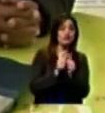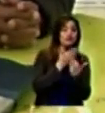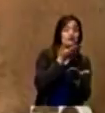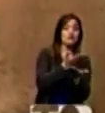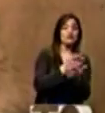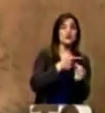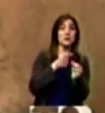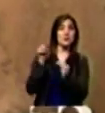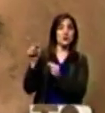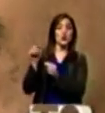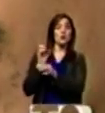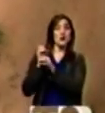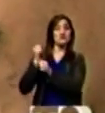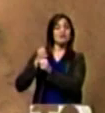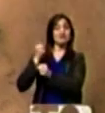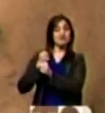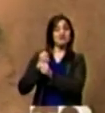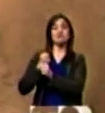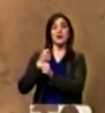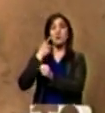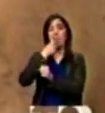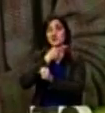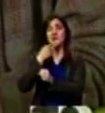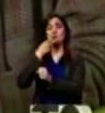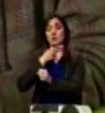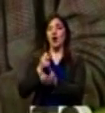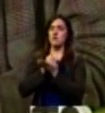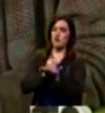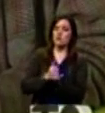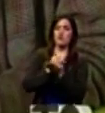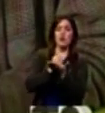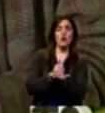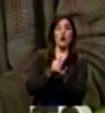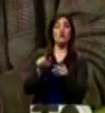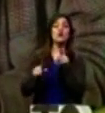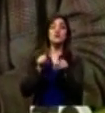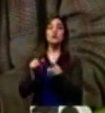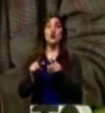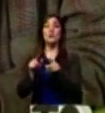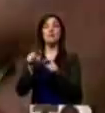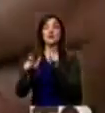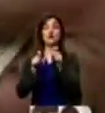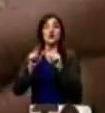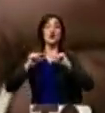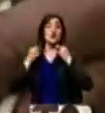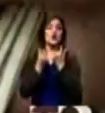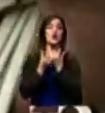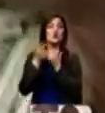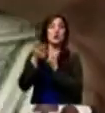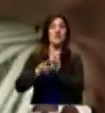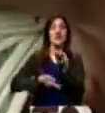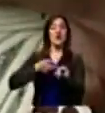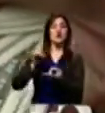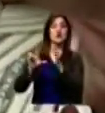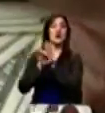no solo lo explotaron laboralmente, sino también con mentiras de ayuda. Algunas personas lo estaban vinculando a una red